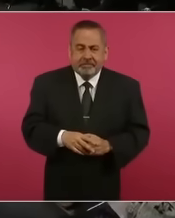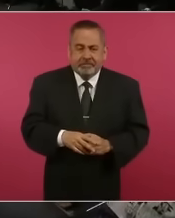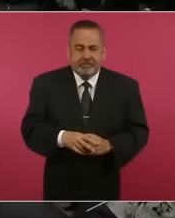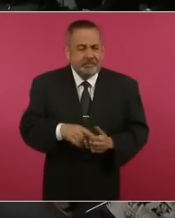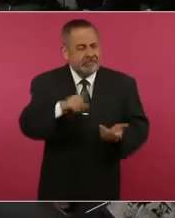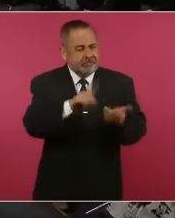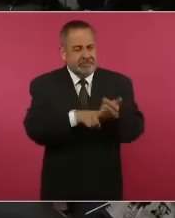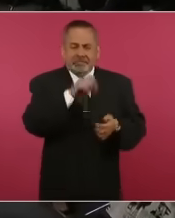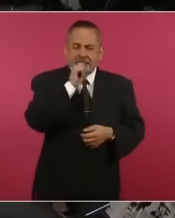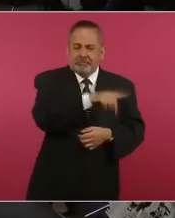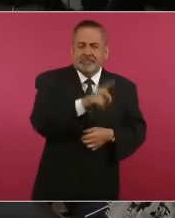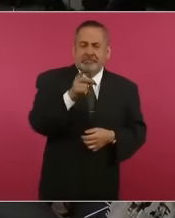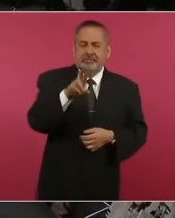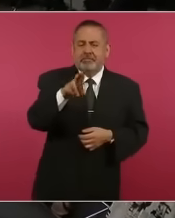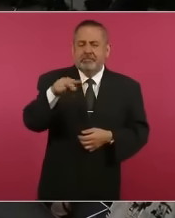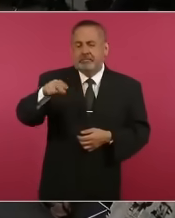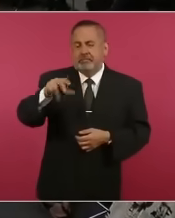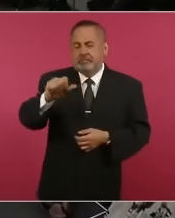doctor Narro?